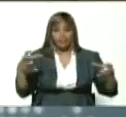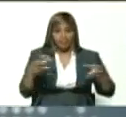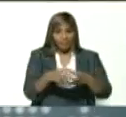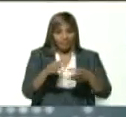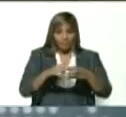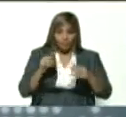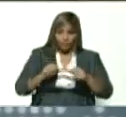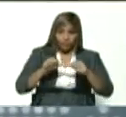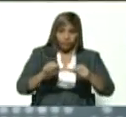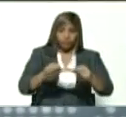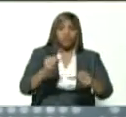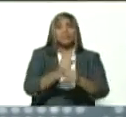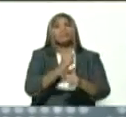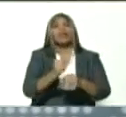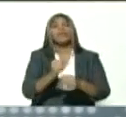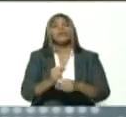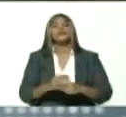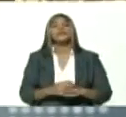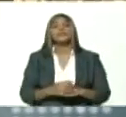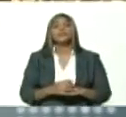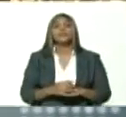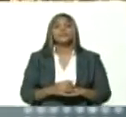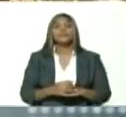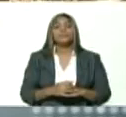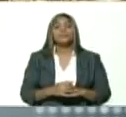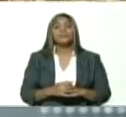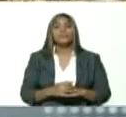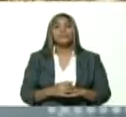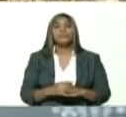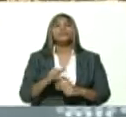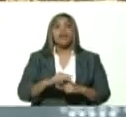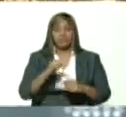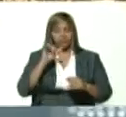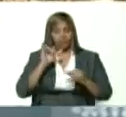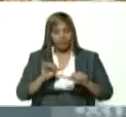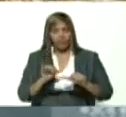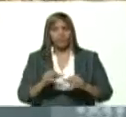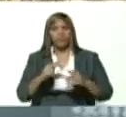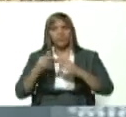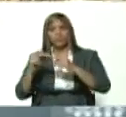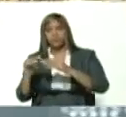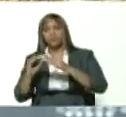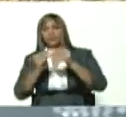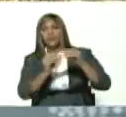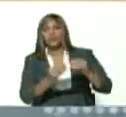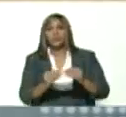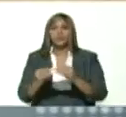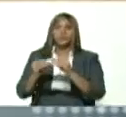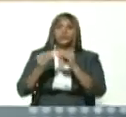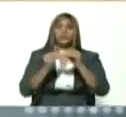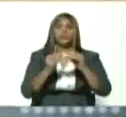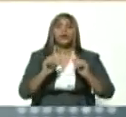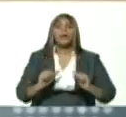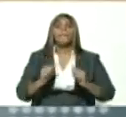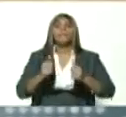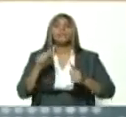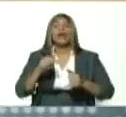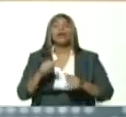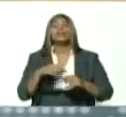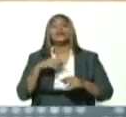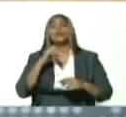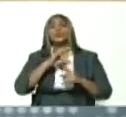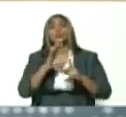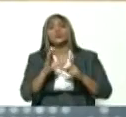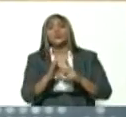haciendo labores, que va a seguir en el trabajo, digamos, de restitución de las condiciones iniciales que tiene esta obra, que es patrimonio de la